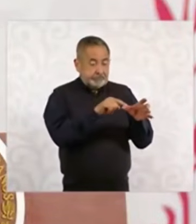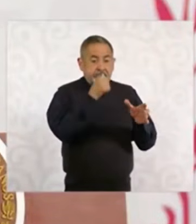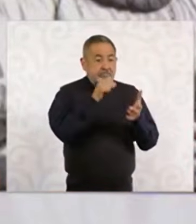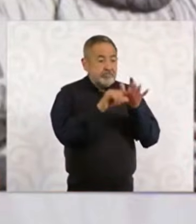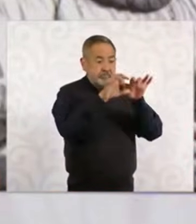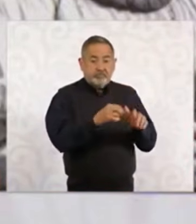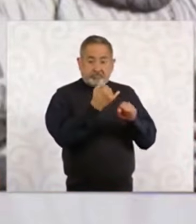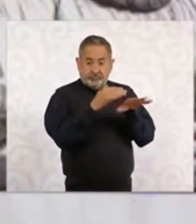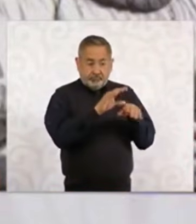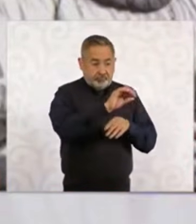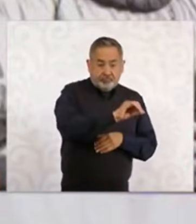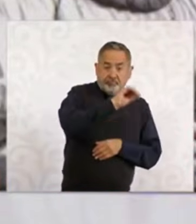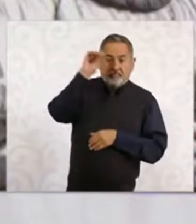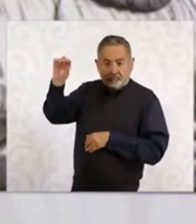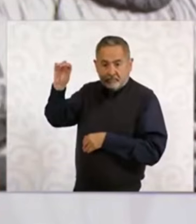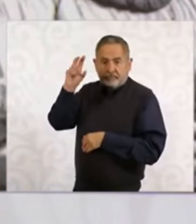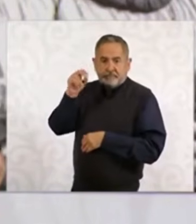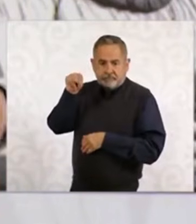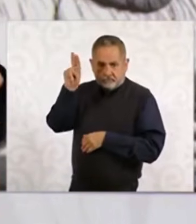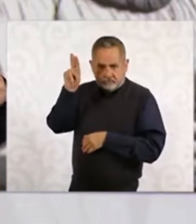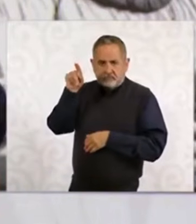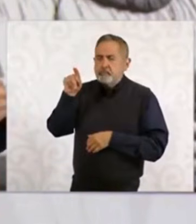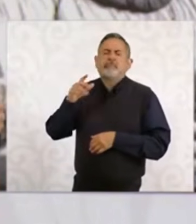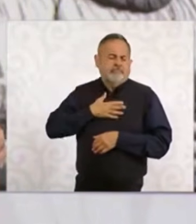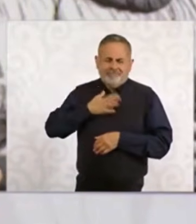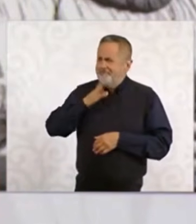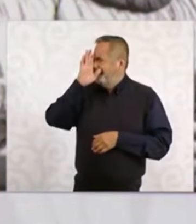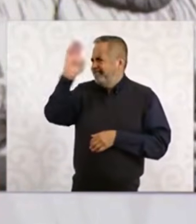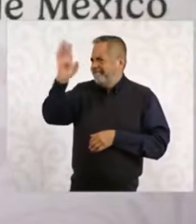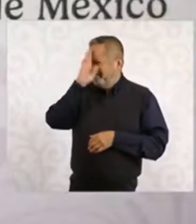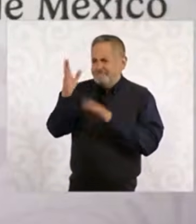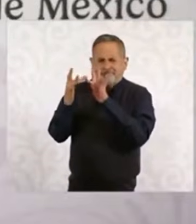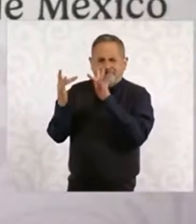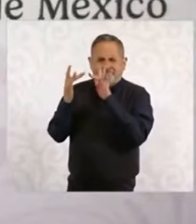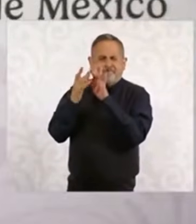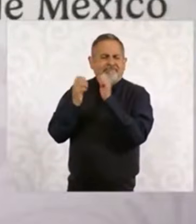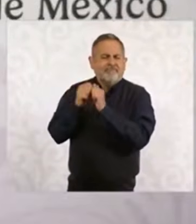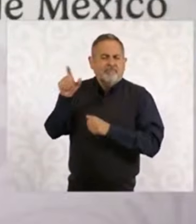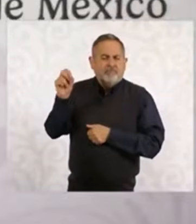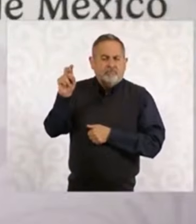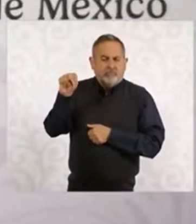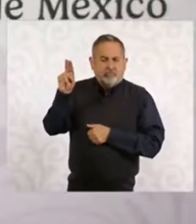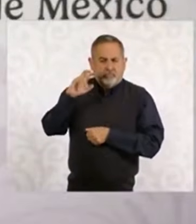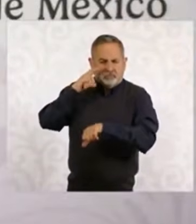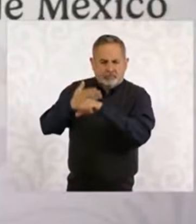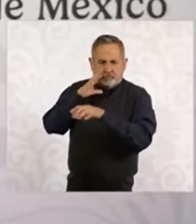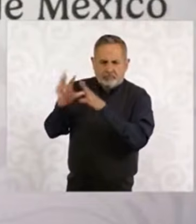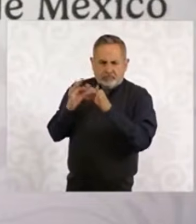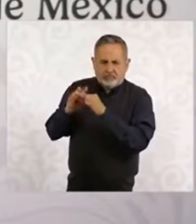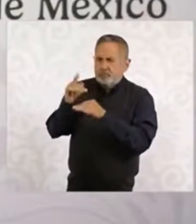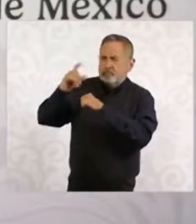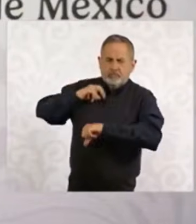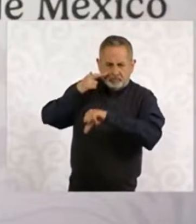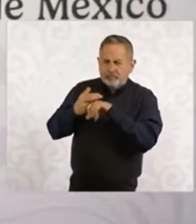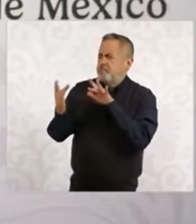su informe. Nosotros tenemos una comunicación permanente con el responsable del Alto Comisionado